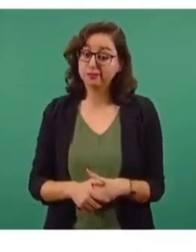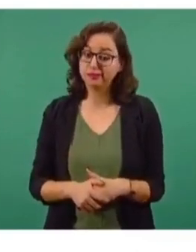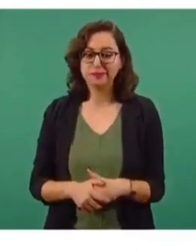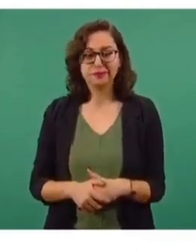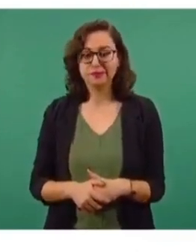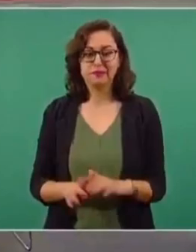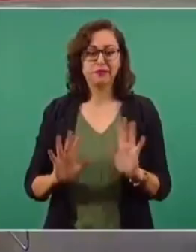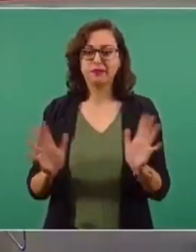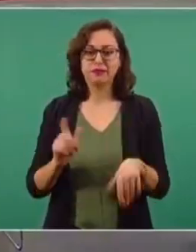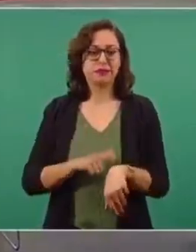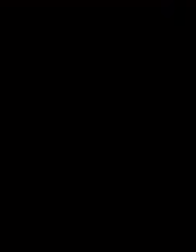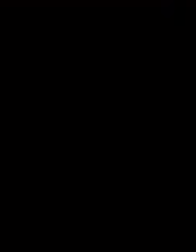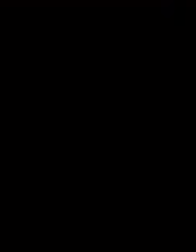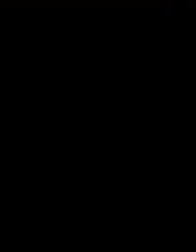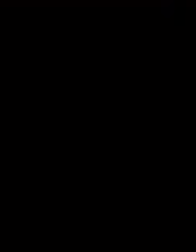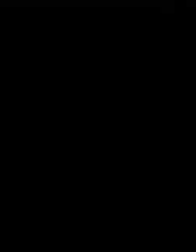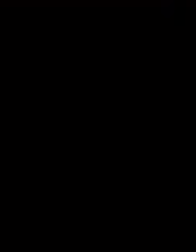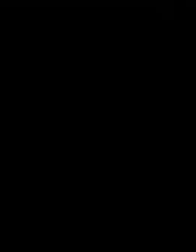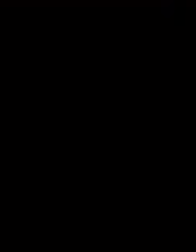Bueno, ya es muy tarde. Nada más... Gracias. Gracias. Gracias. Gracias.